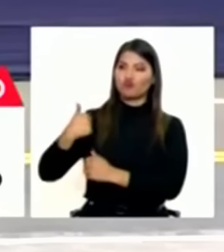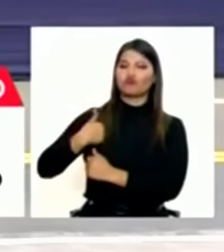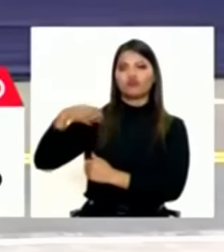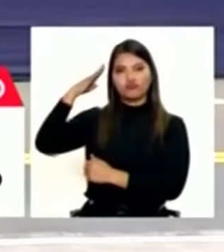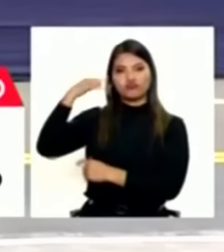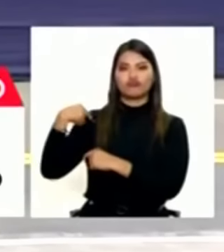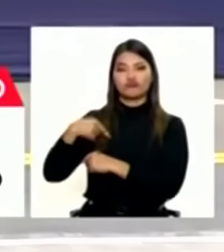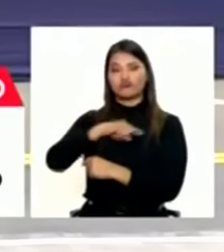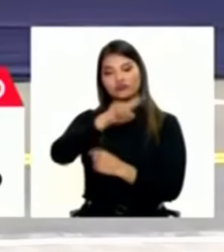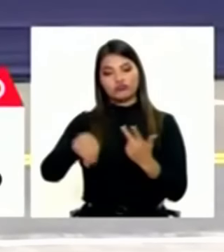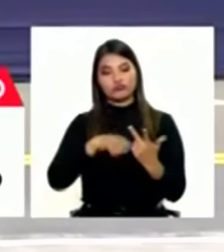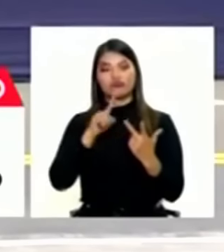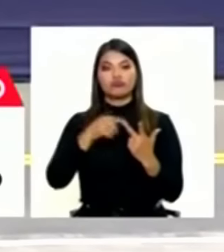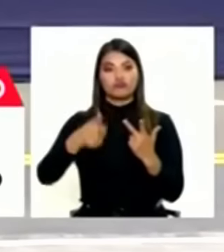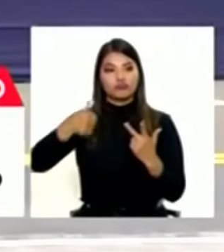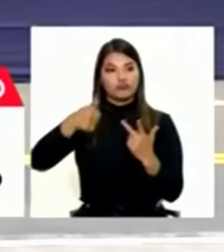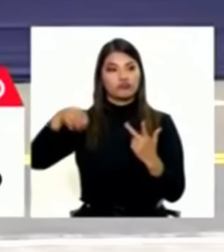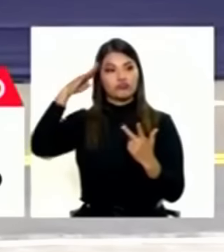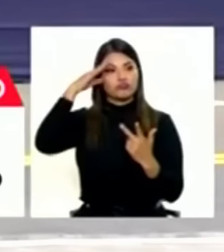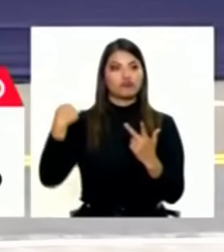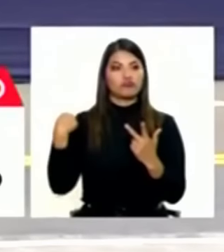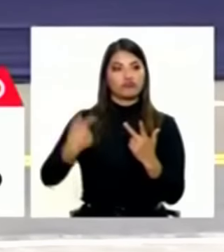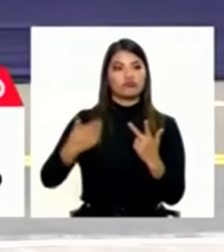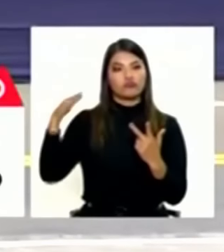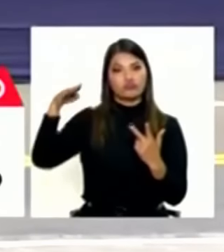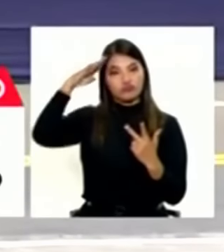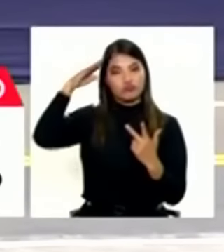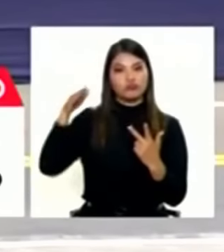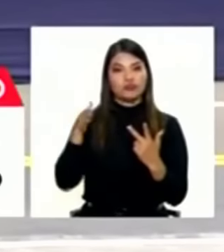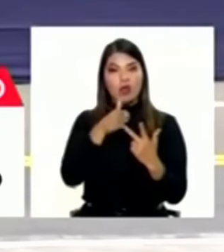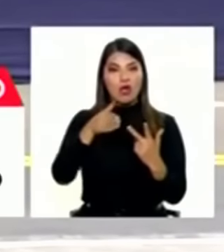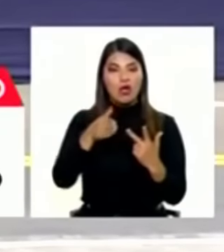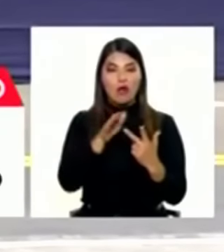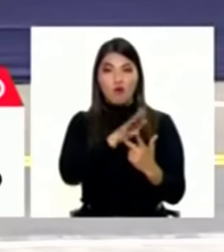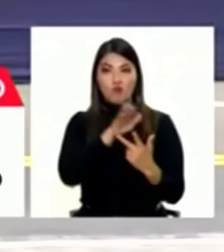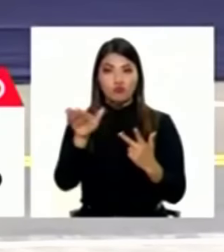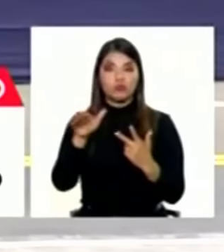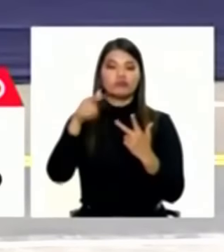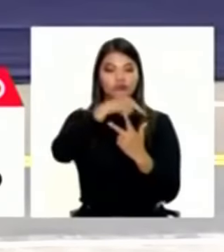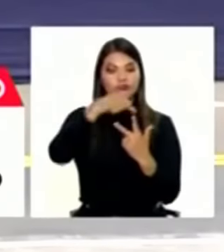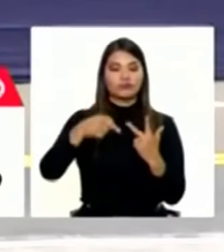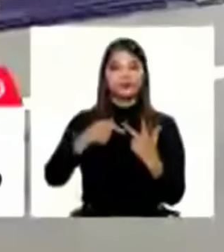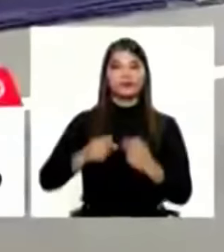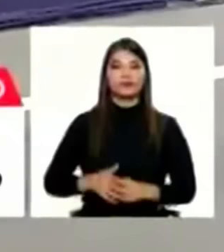y del señor Comandante General de la Fuerza Aérea del Perú.